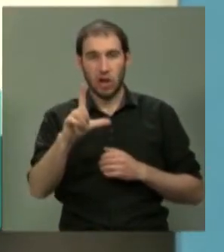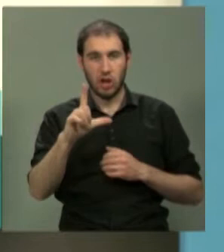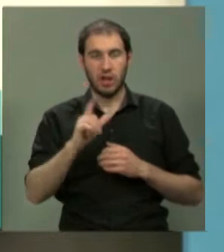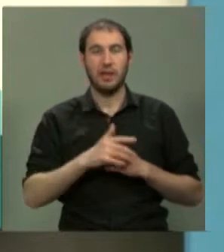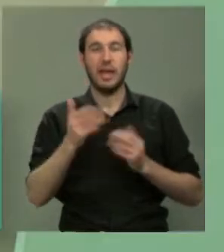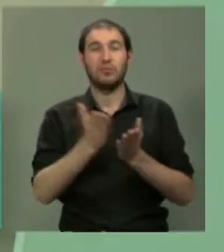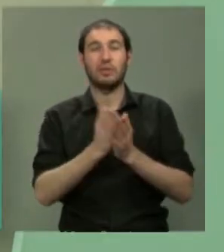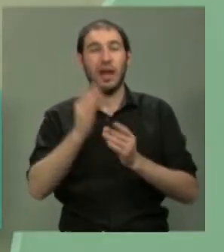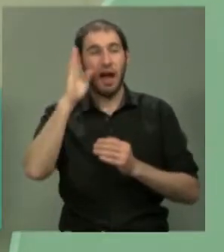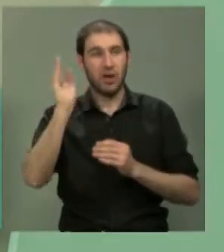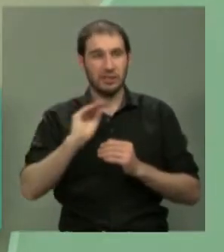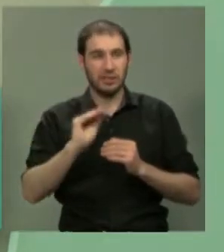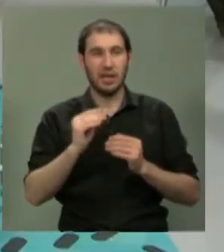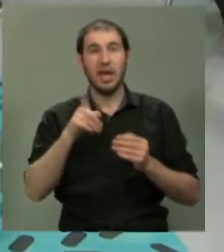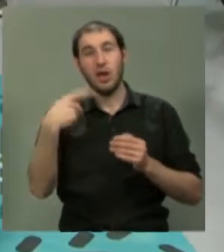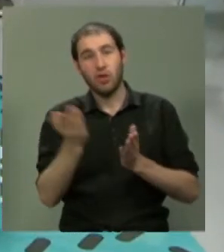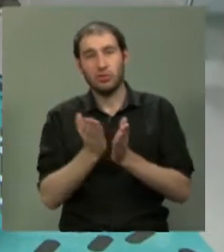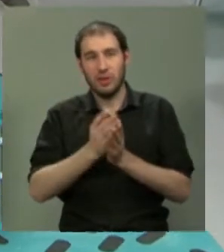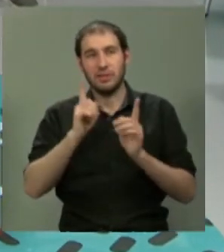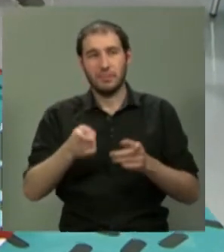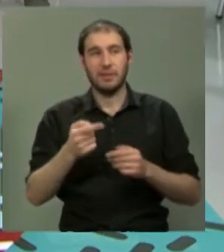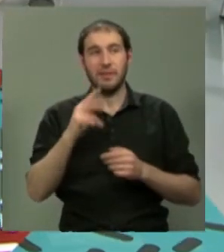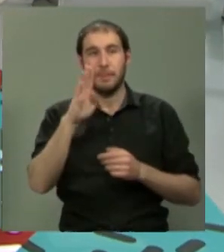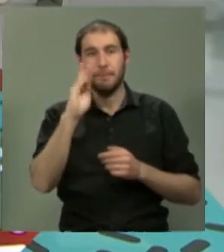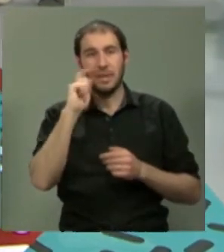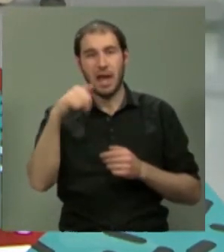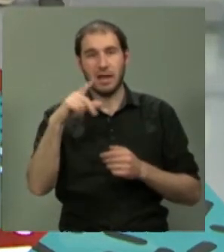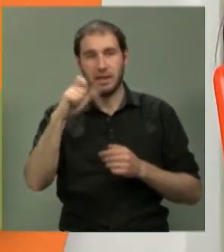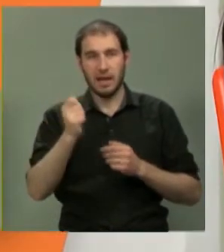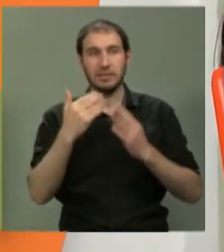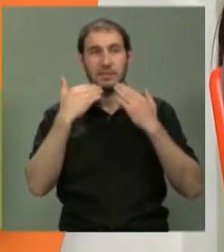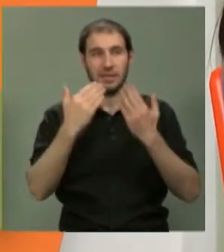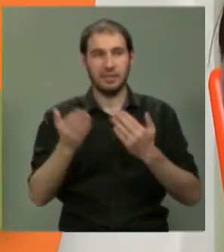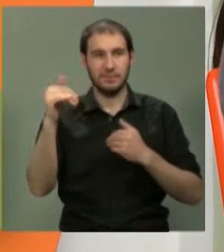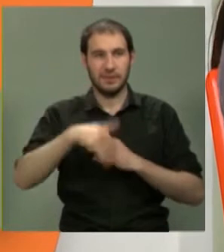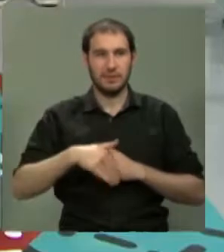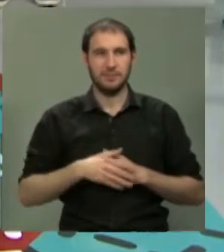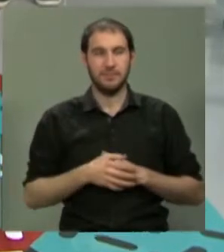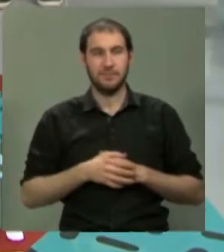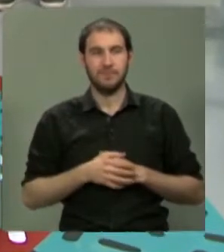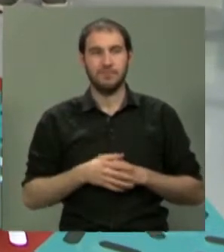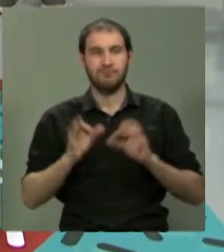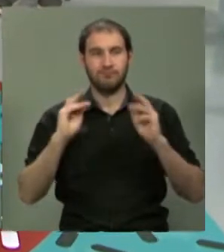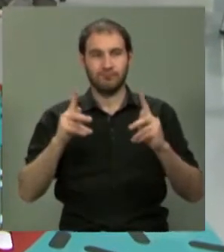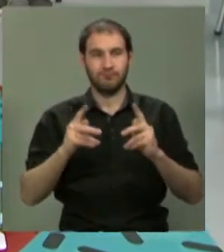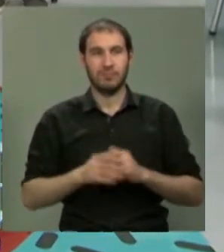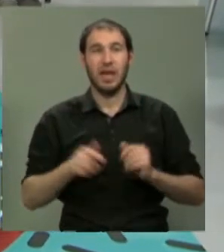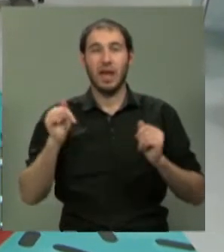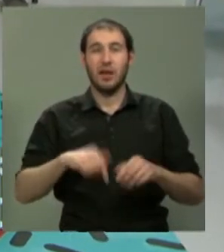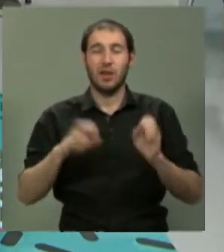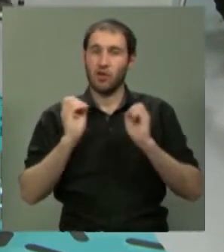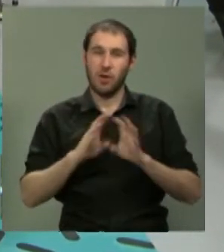Salinas, estudiante de abogacía, y otro estudiante también de abogacía, Bianca Angeletti. Muchísimas gracias, chicas, por estar acá. Bien, vamos a